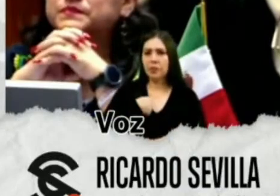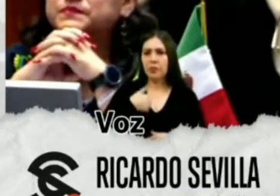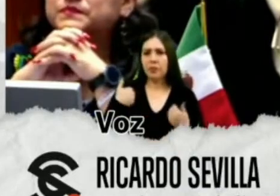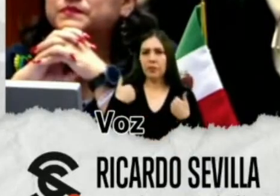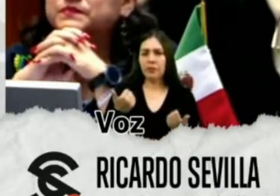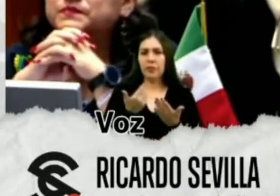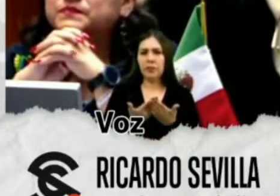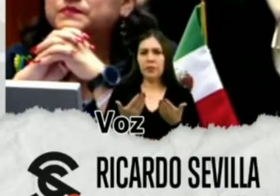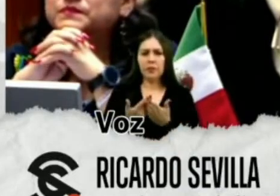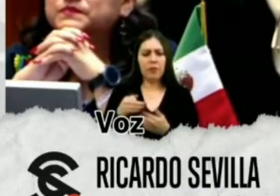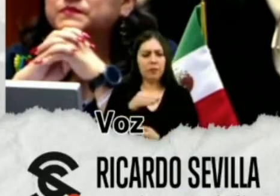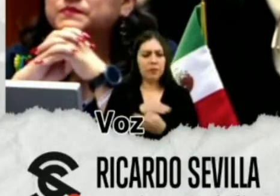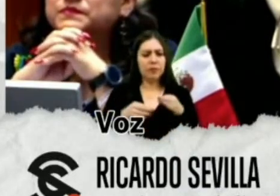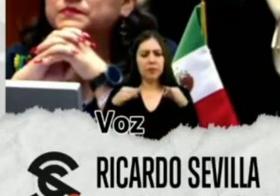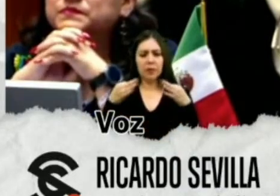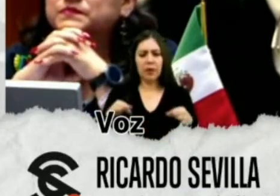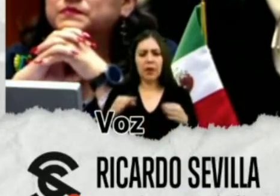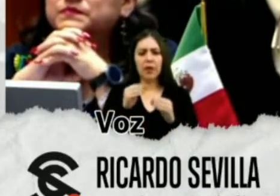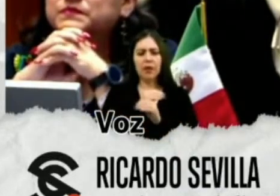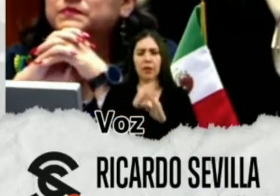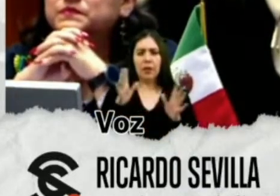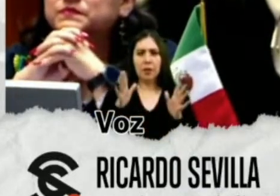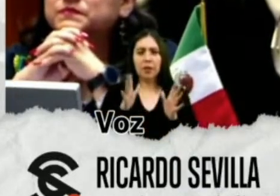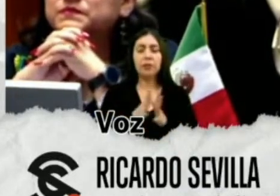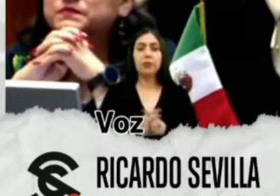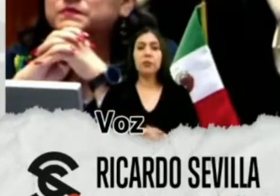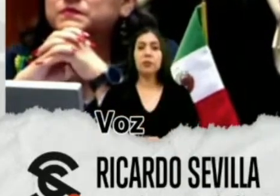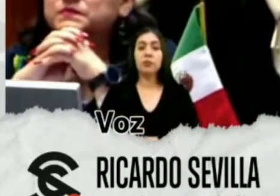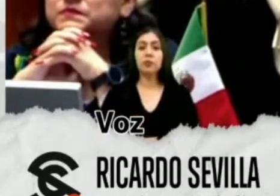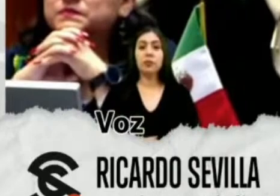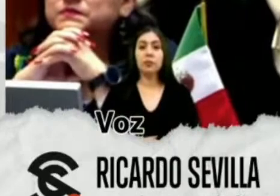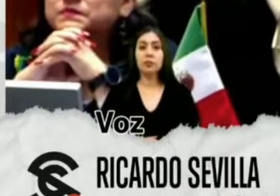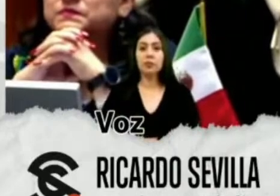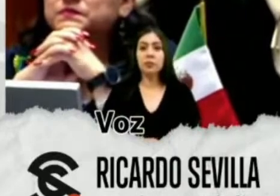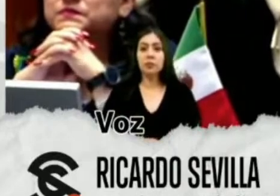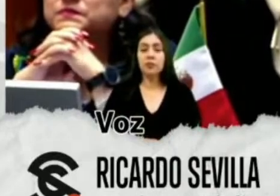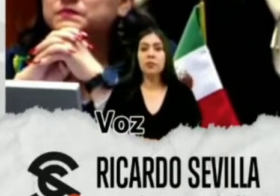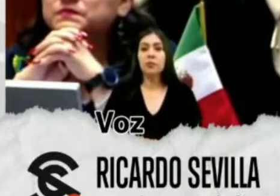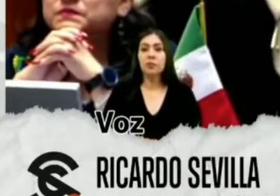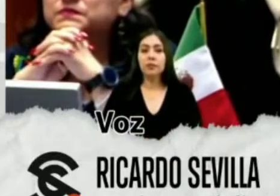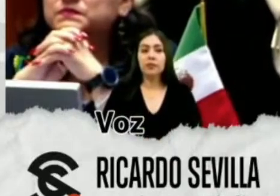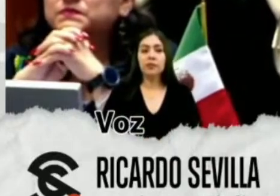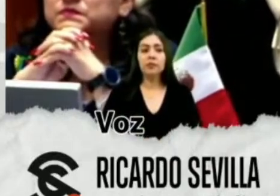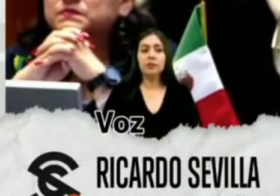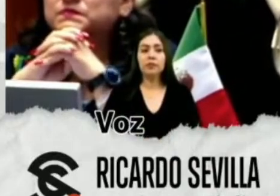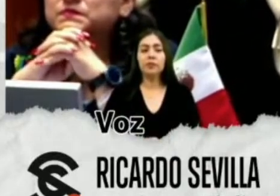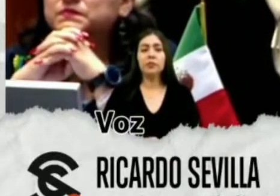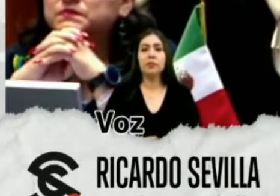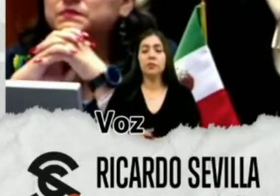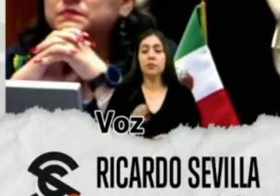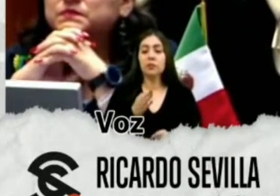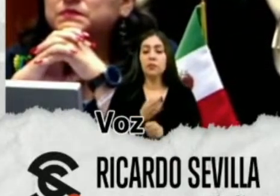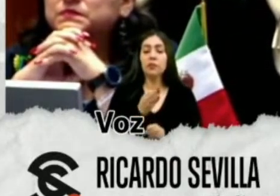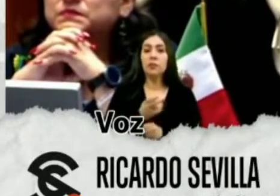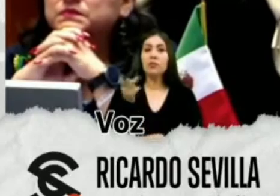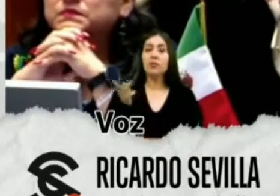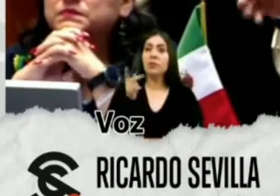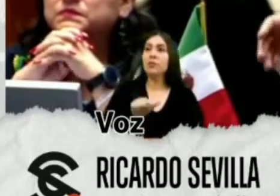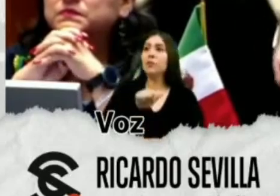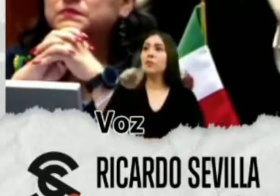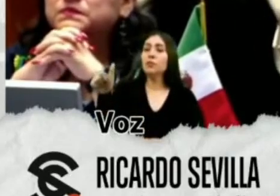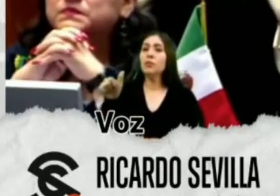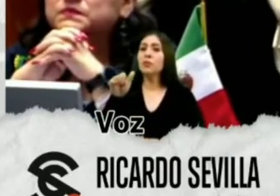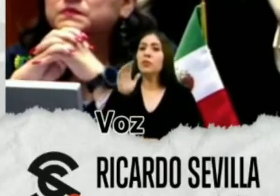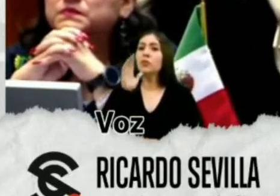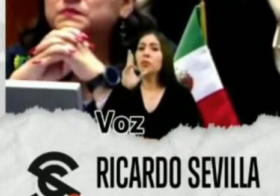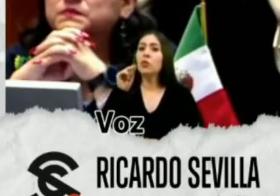momentos estelares en la historia de este país, y yo diría momentos estelares en la historia de todo el continente. Mira que